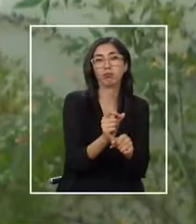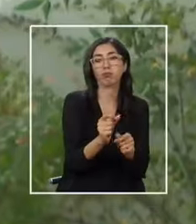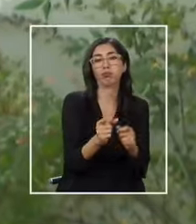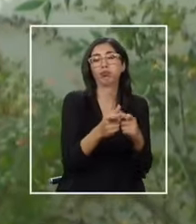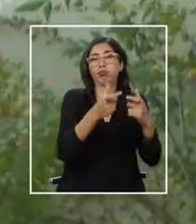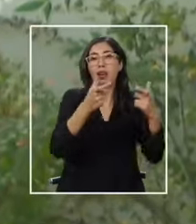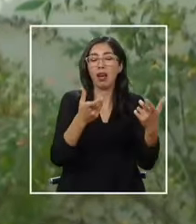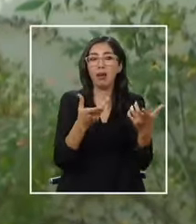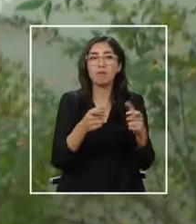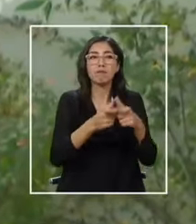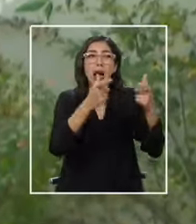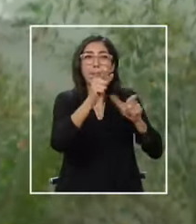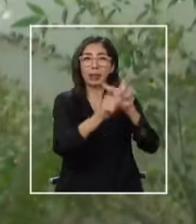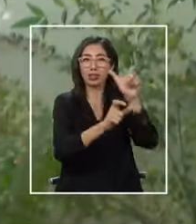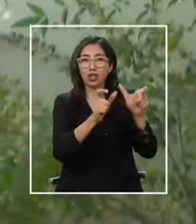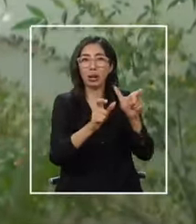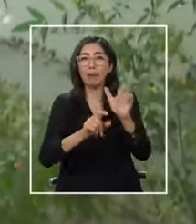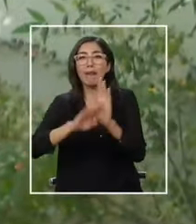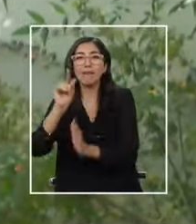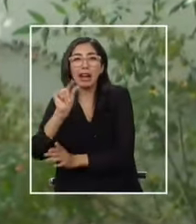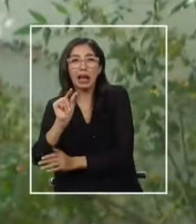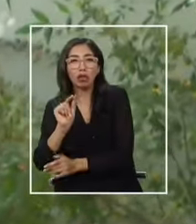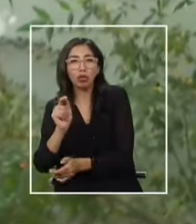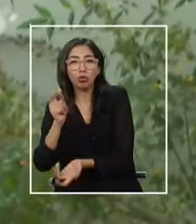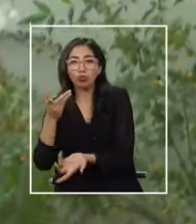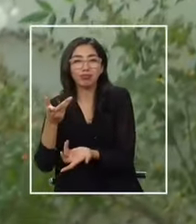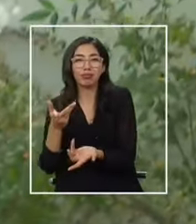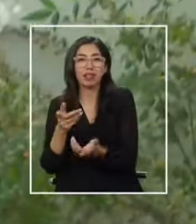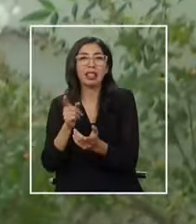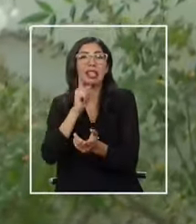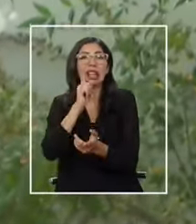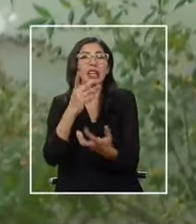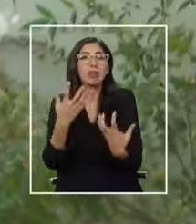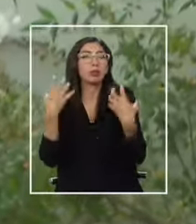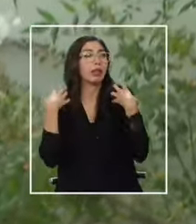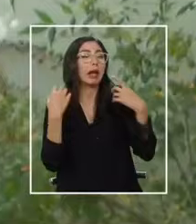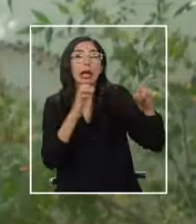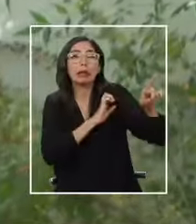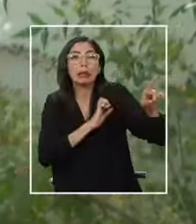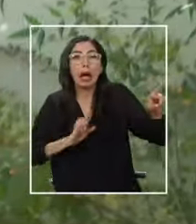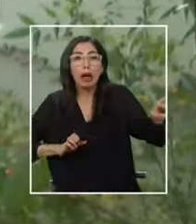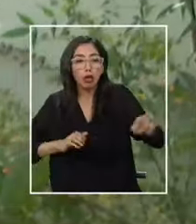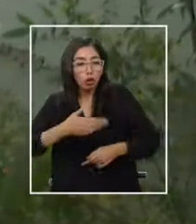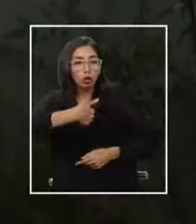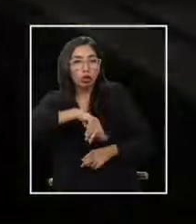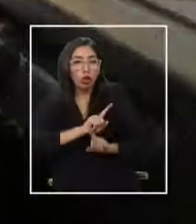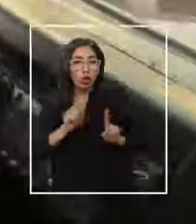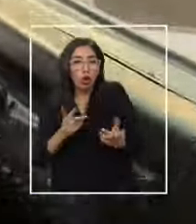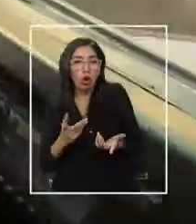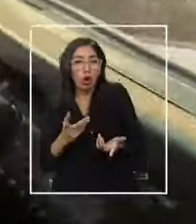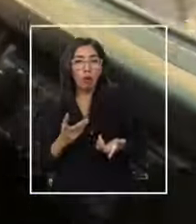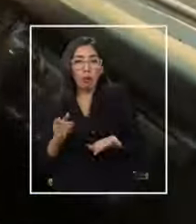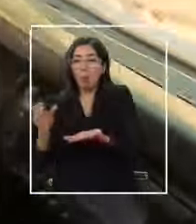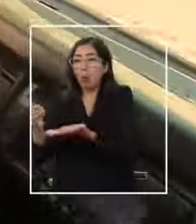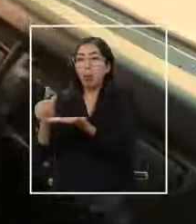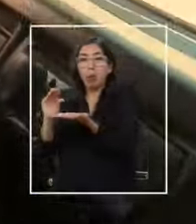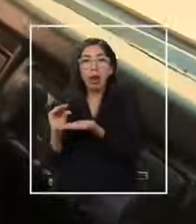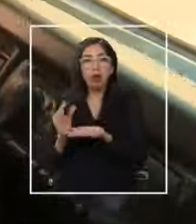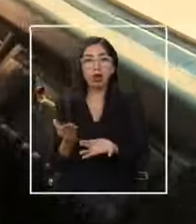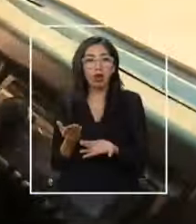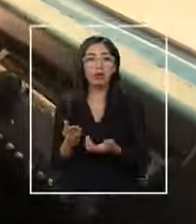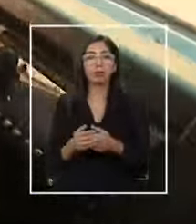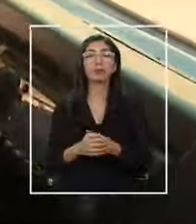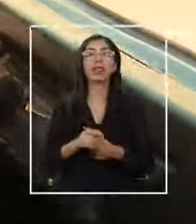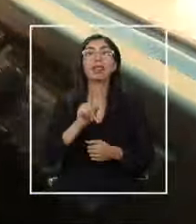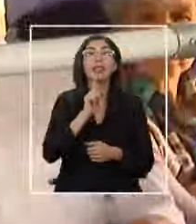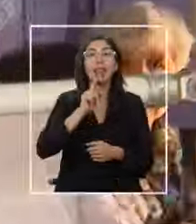cantidad de estudiantes con el valor que entregan. Pero tiene que hacerse responsable el Estado, no los transportistas, porque nosotros somos privados. La TNE tiene vigencia